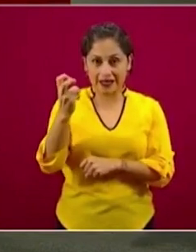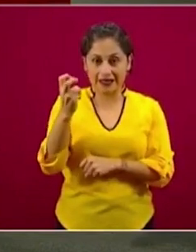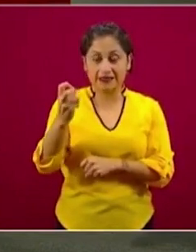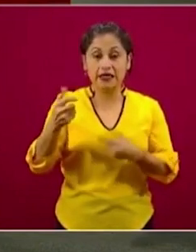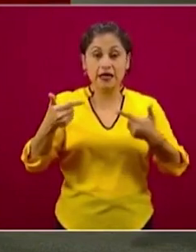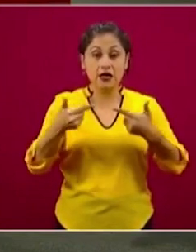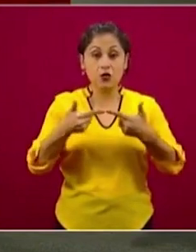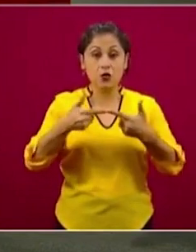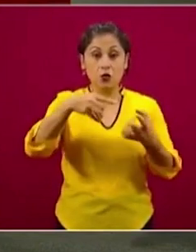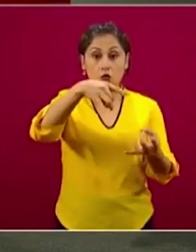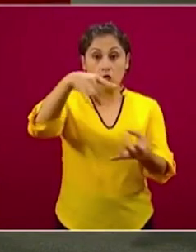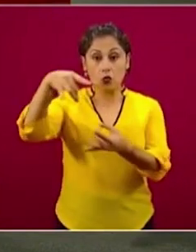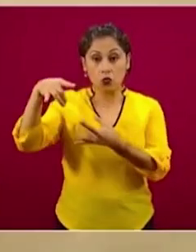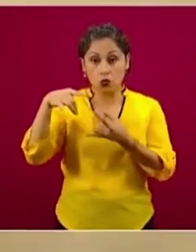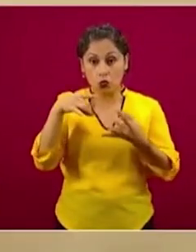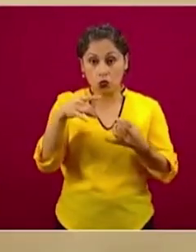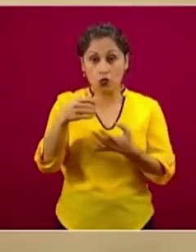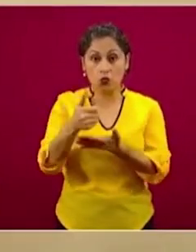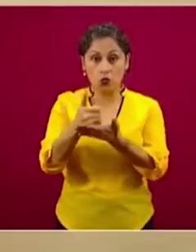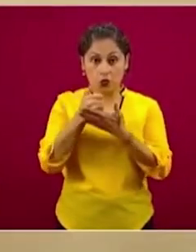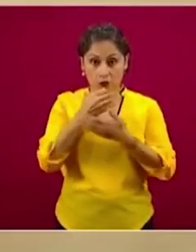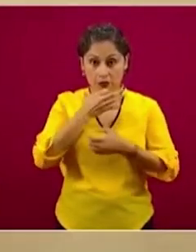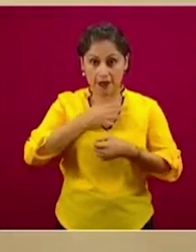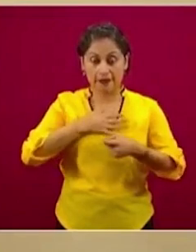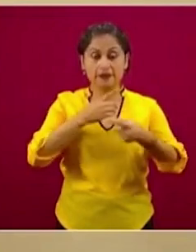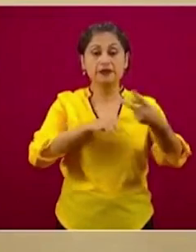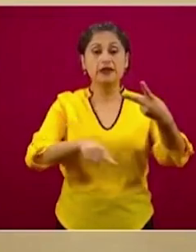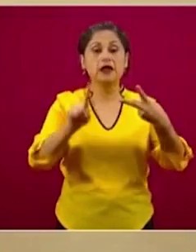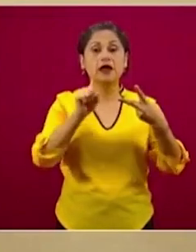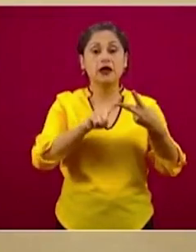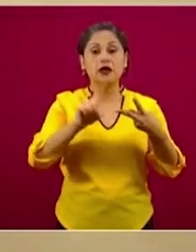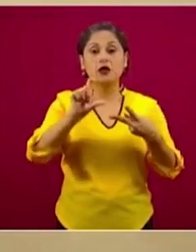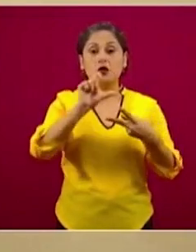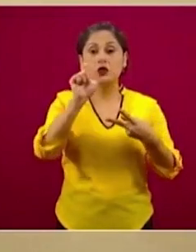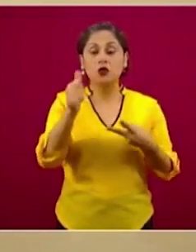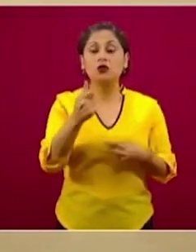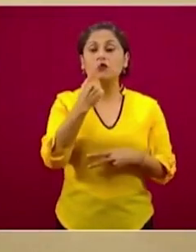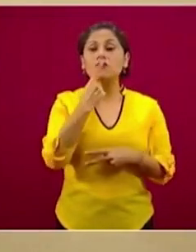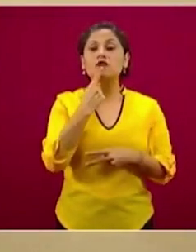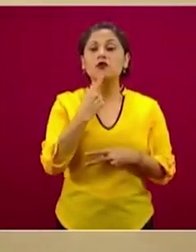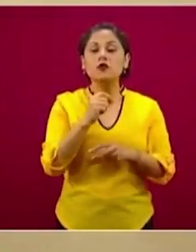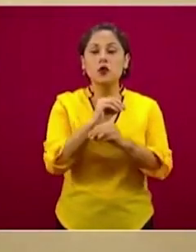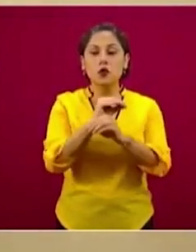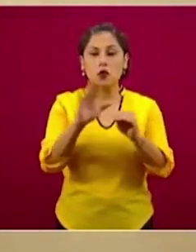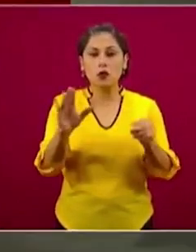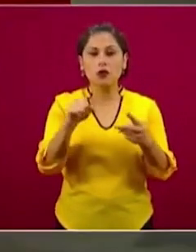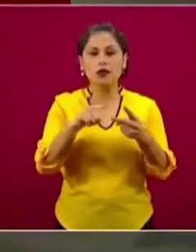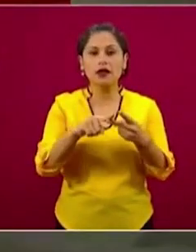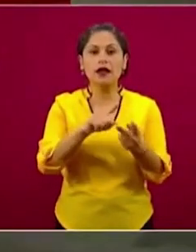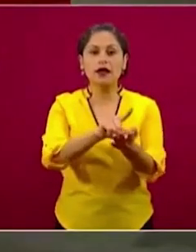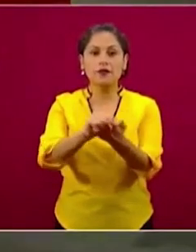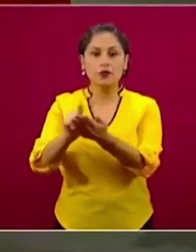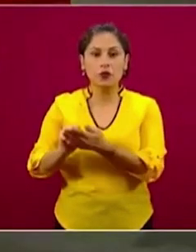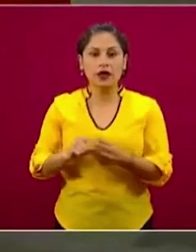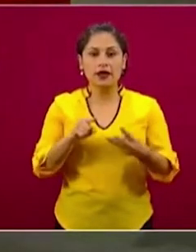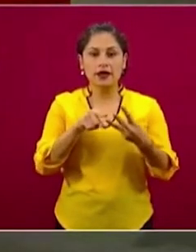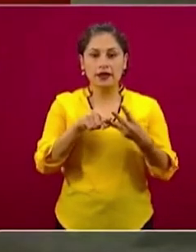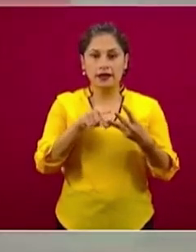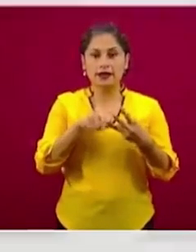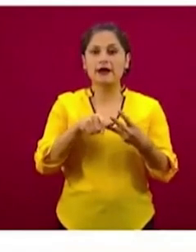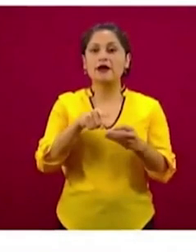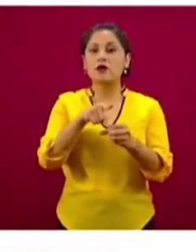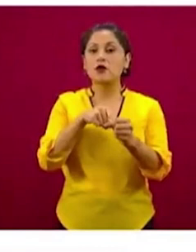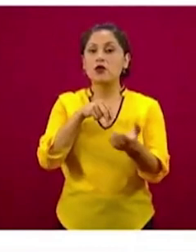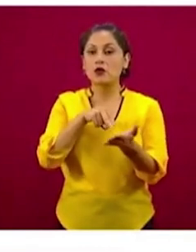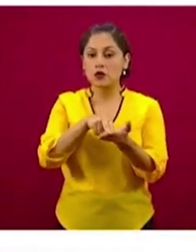google la línea roja menos oscura es de tweeter la línea negra es de facebook y la